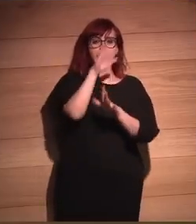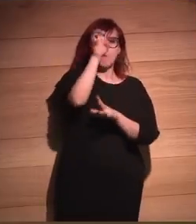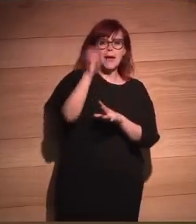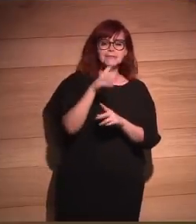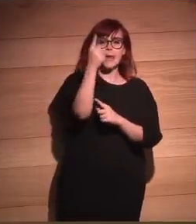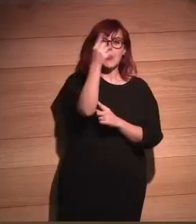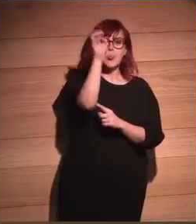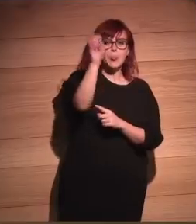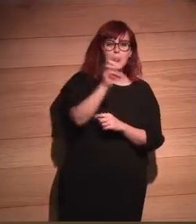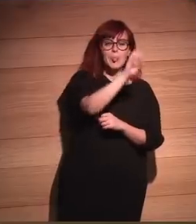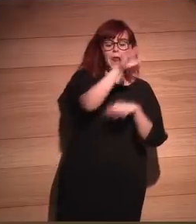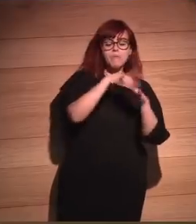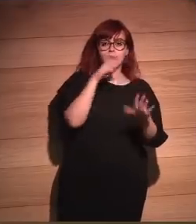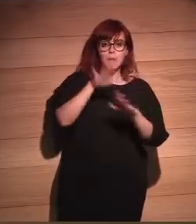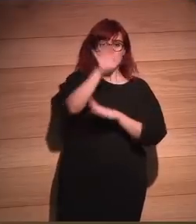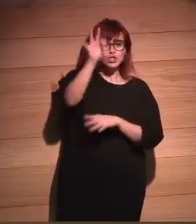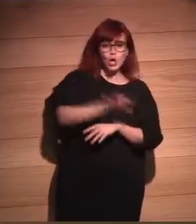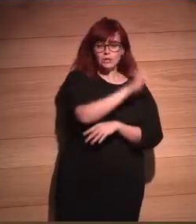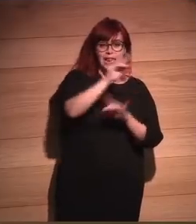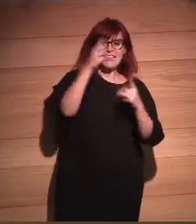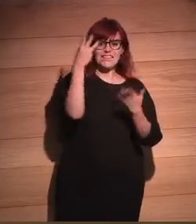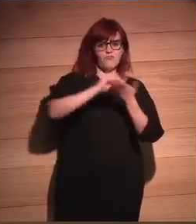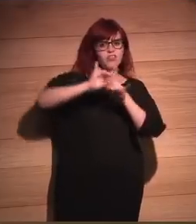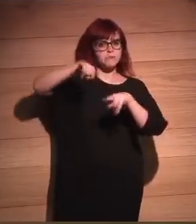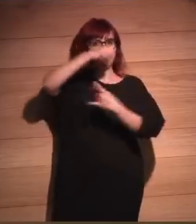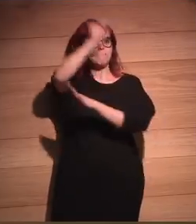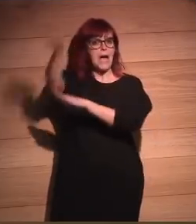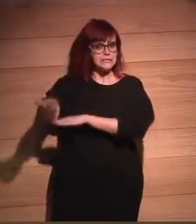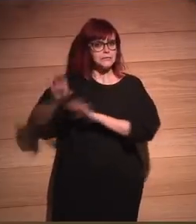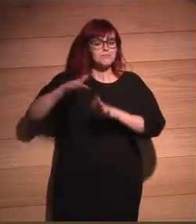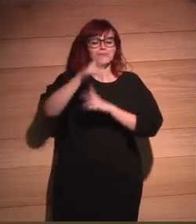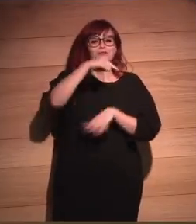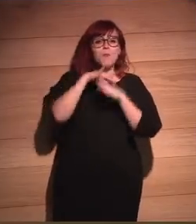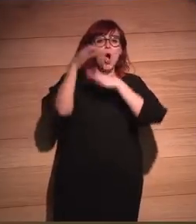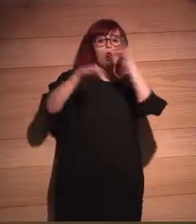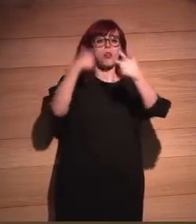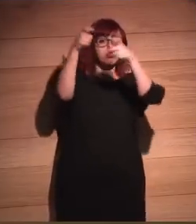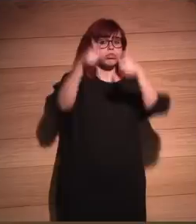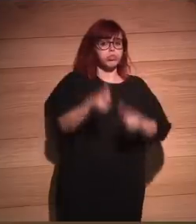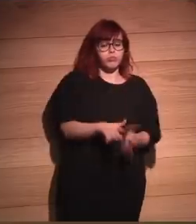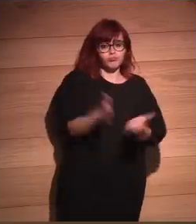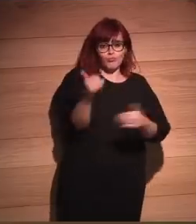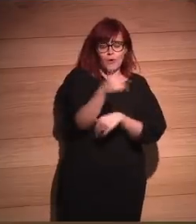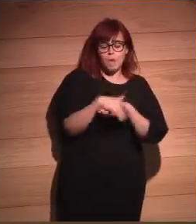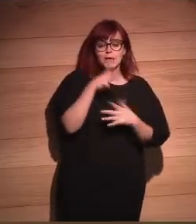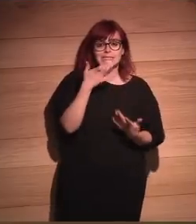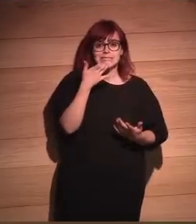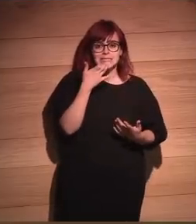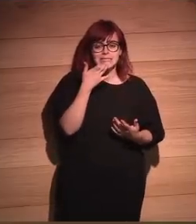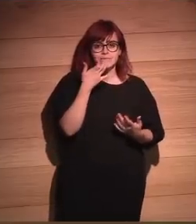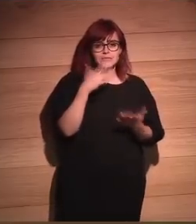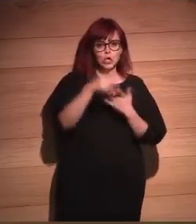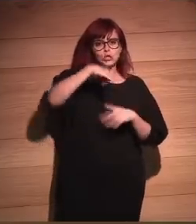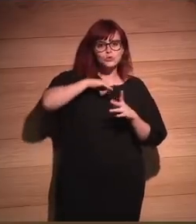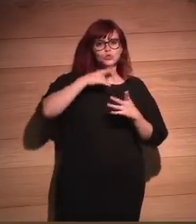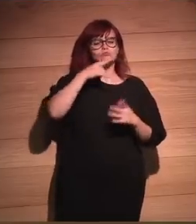podríamos organizar un ejército perfectamente eficaz para satisfacer por nosotros mismos las necesidades de